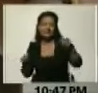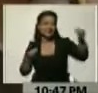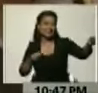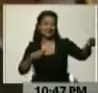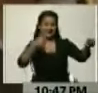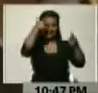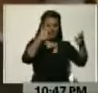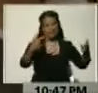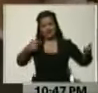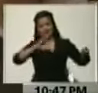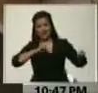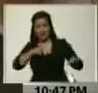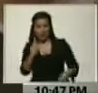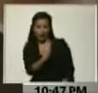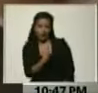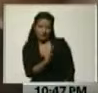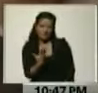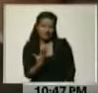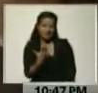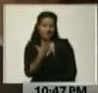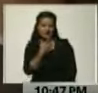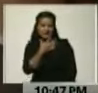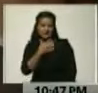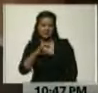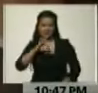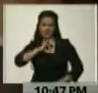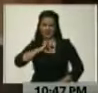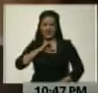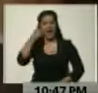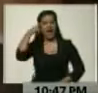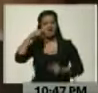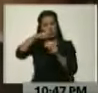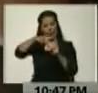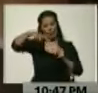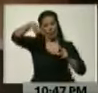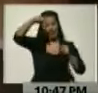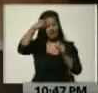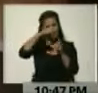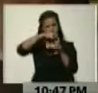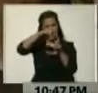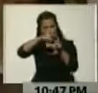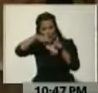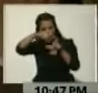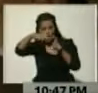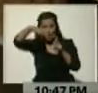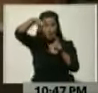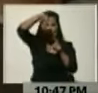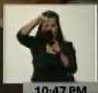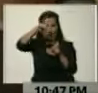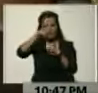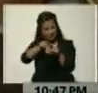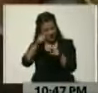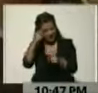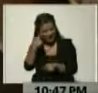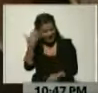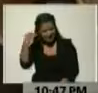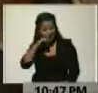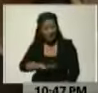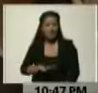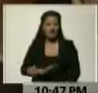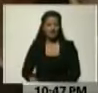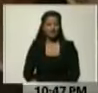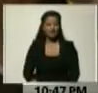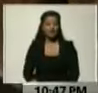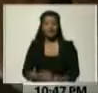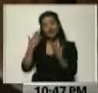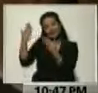corbatas. Eran de bacterias las que se saben en aquel tiempo. Corbatas de bacterias. La Chávez, esa es la Chávez.